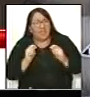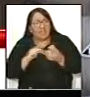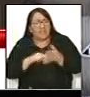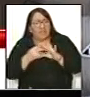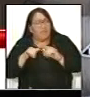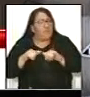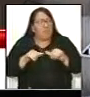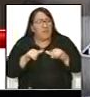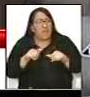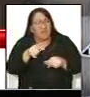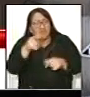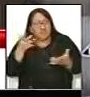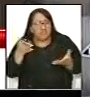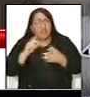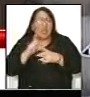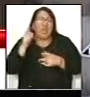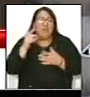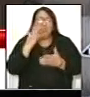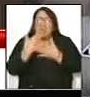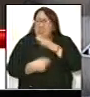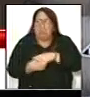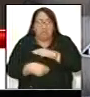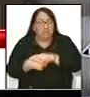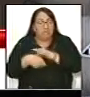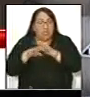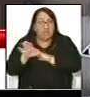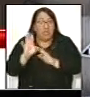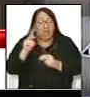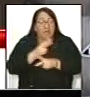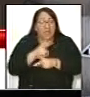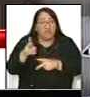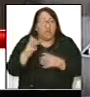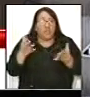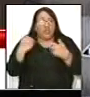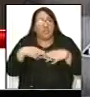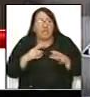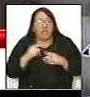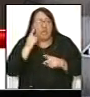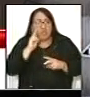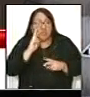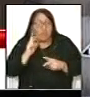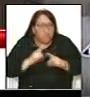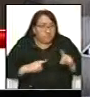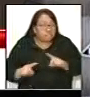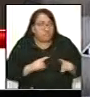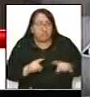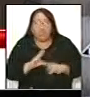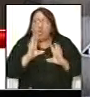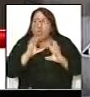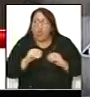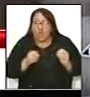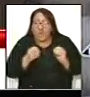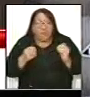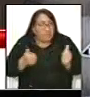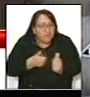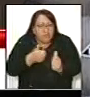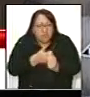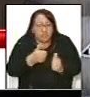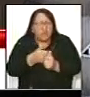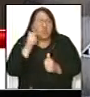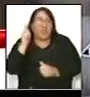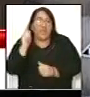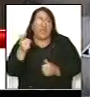dominar en un nido de corruptos desde donde se están dictando todos toda esta persecución a sus